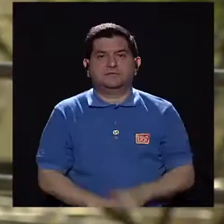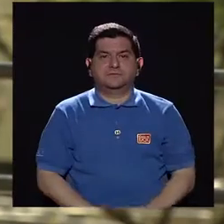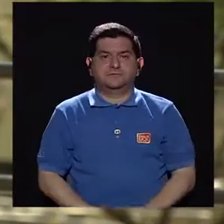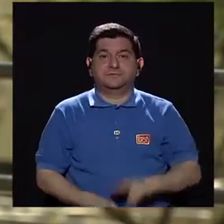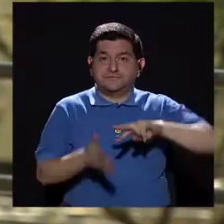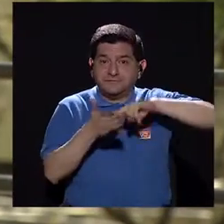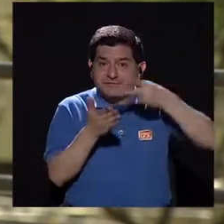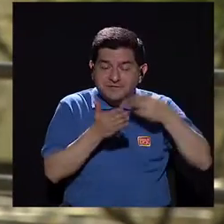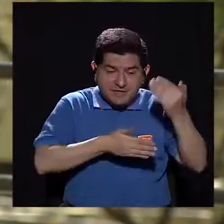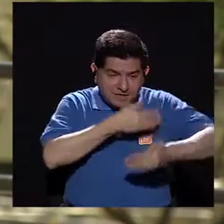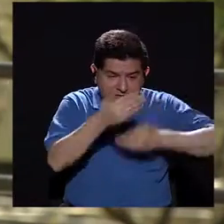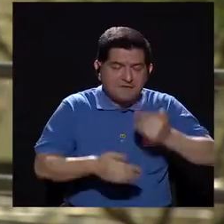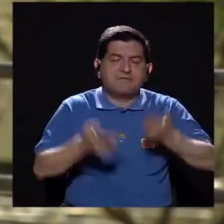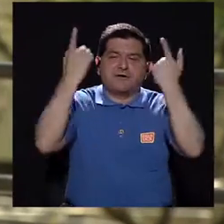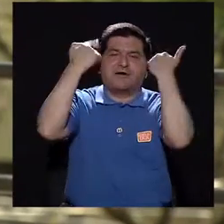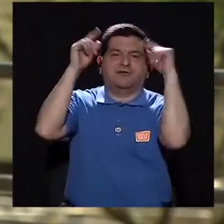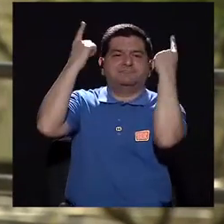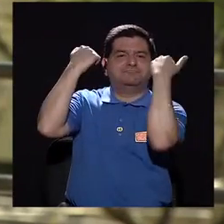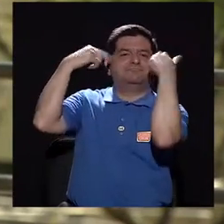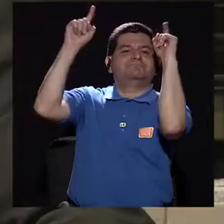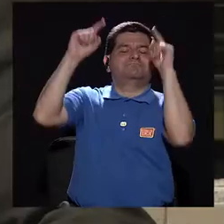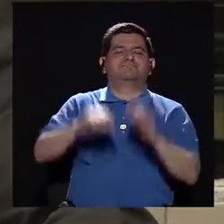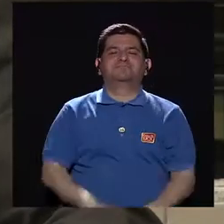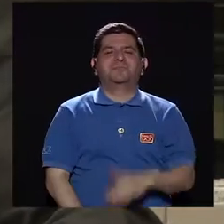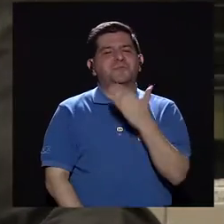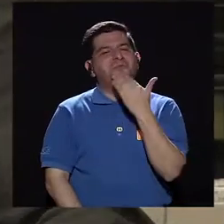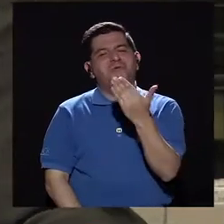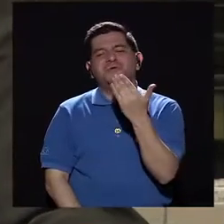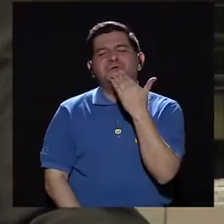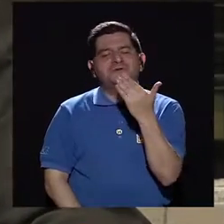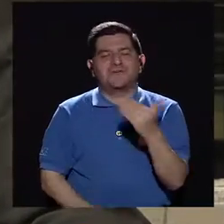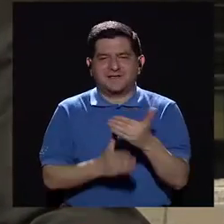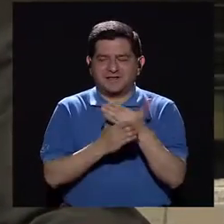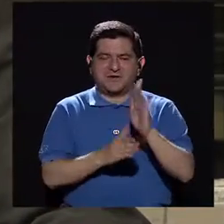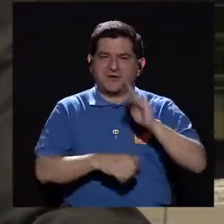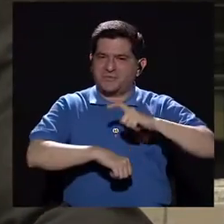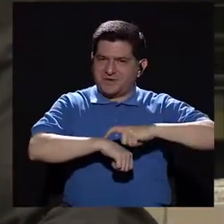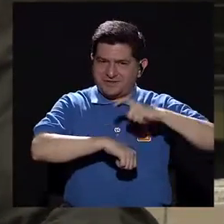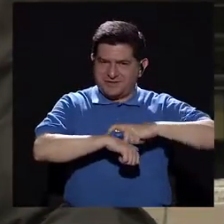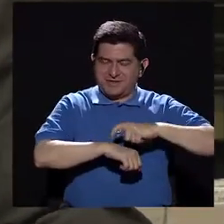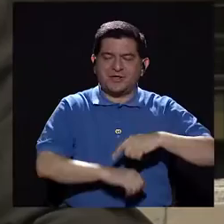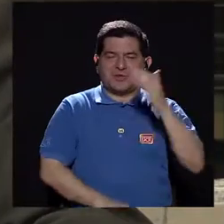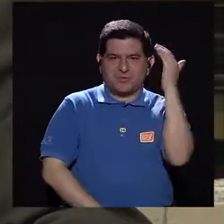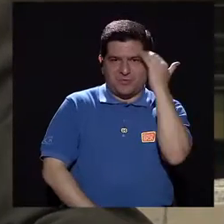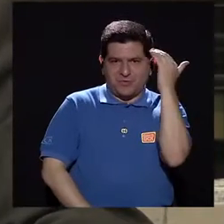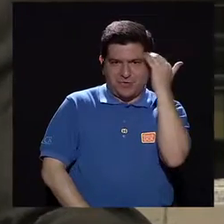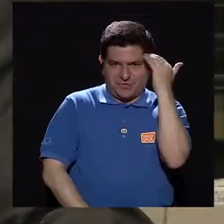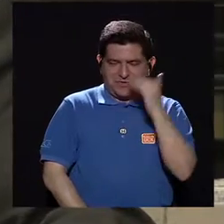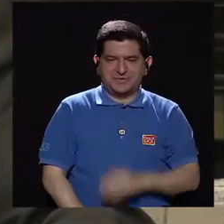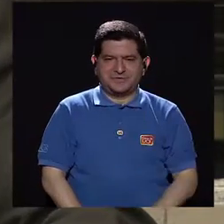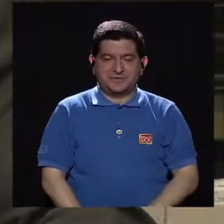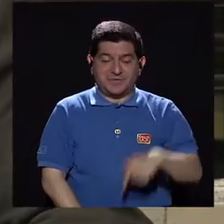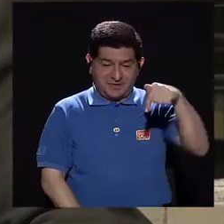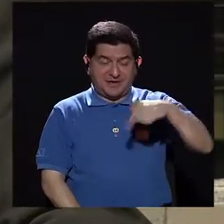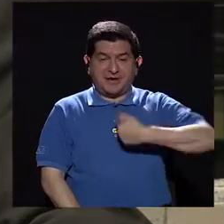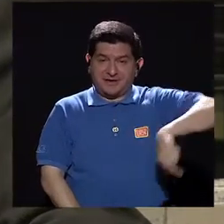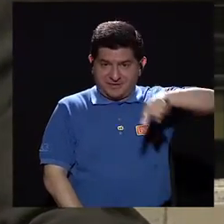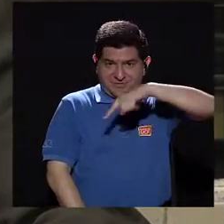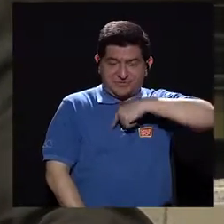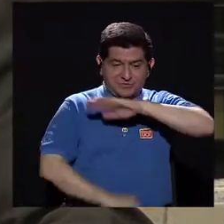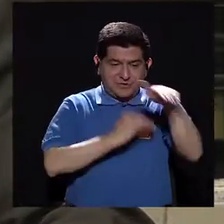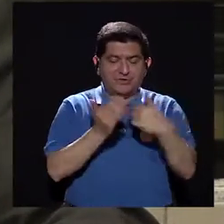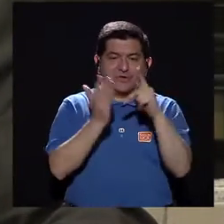alrededor para que ese proceso sea exitoso. Doctora, muchísimas gracias por compartir su tiempo y su conocimiento